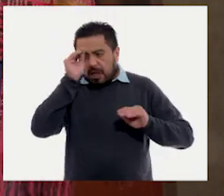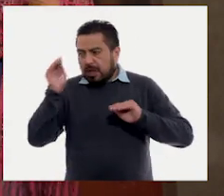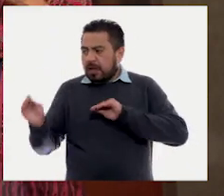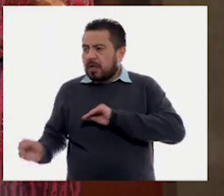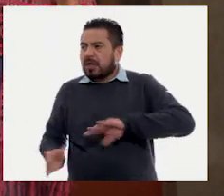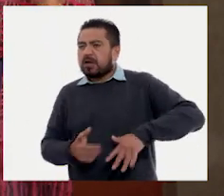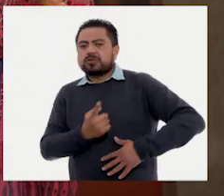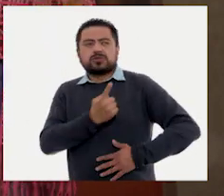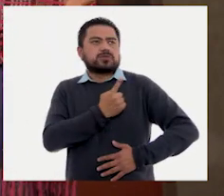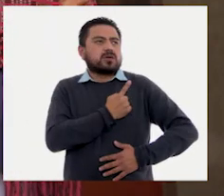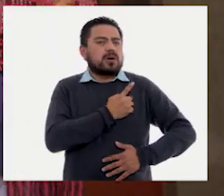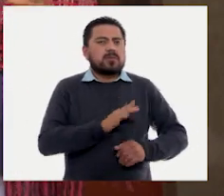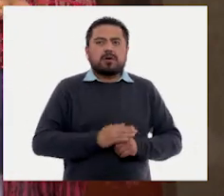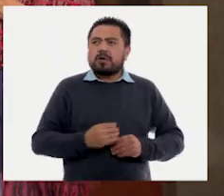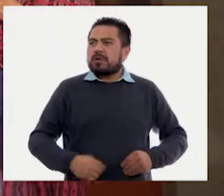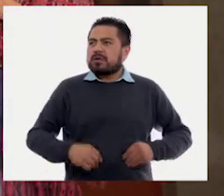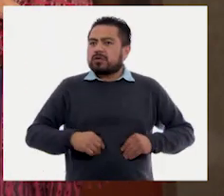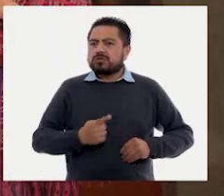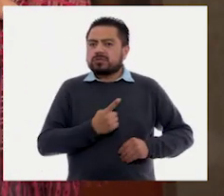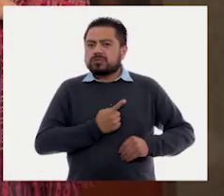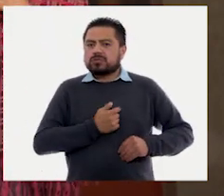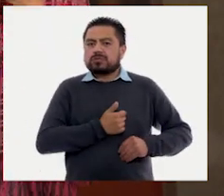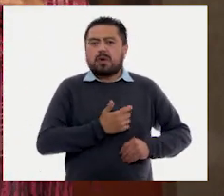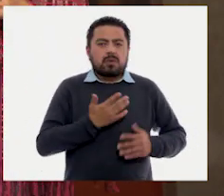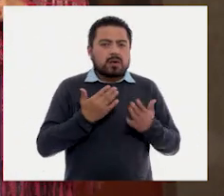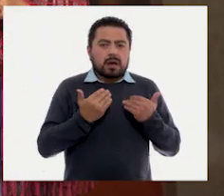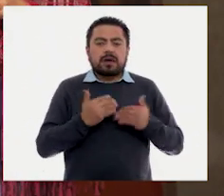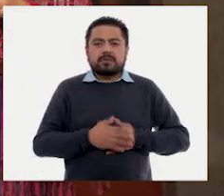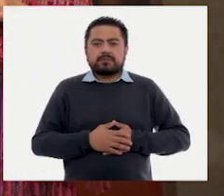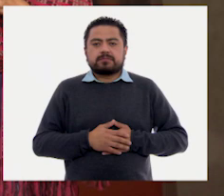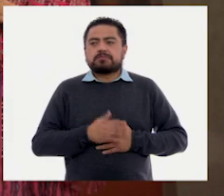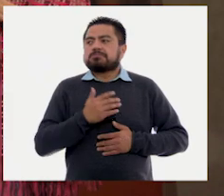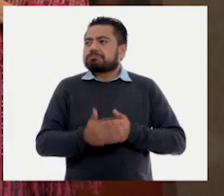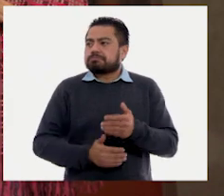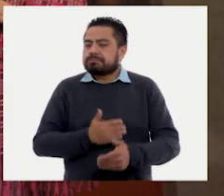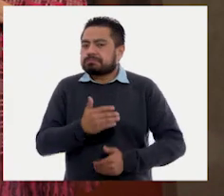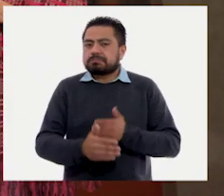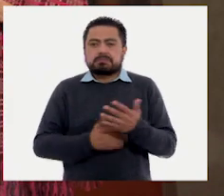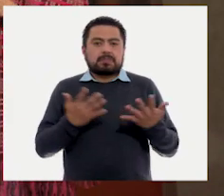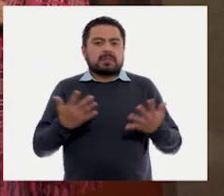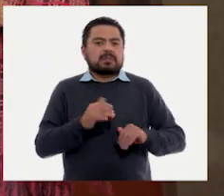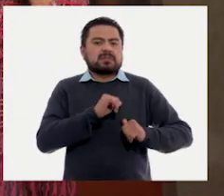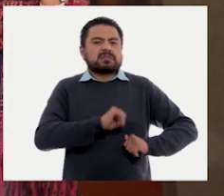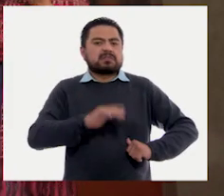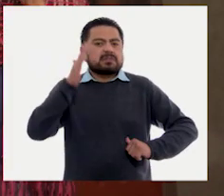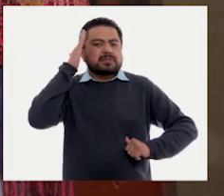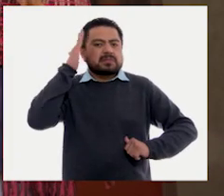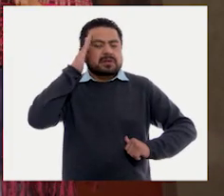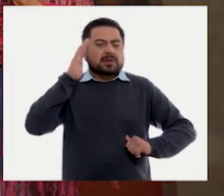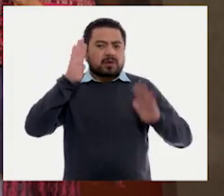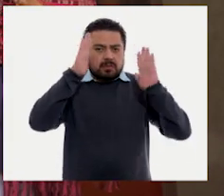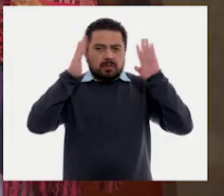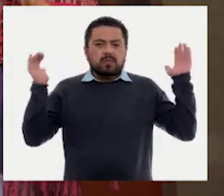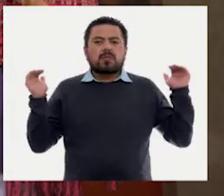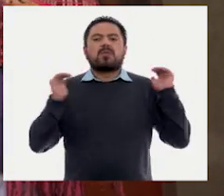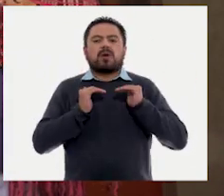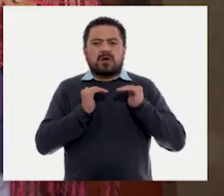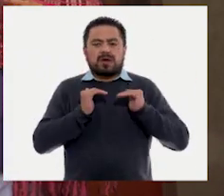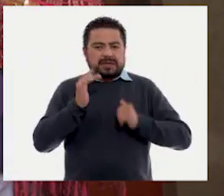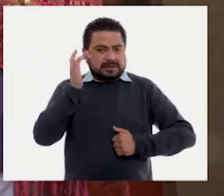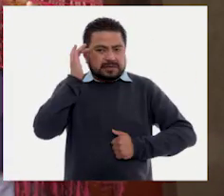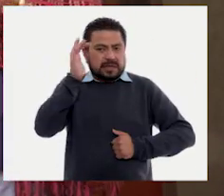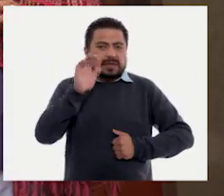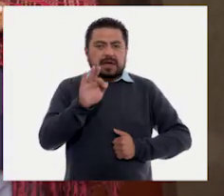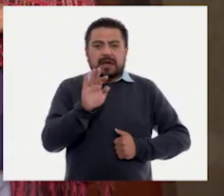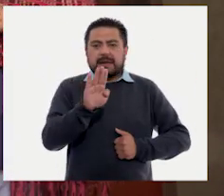o solas porque no podían vivir por su cuenta. Posteriormente se hicieron cargo las monjas de Santa Brígida, que